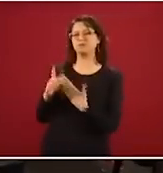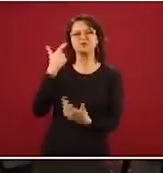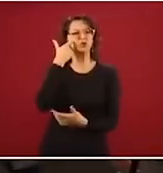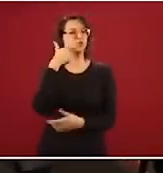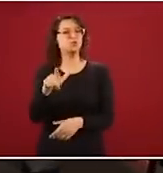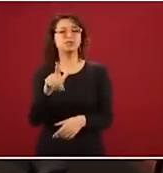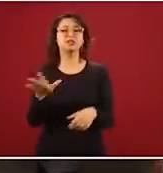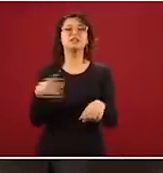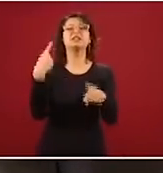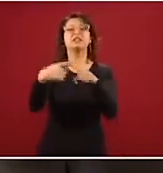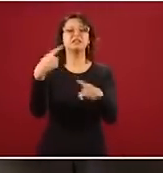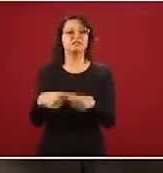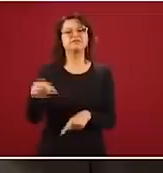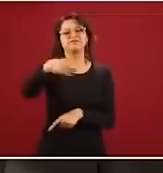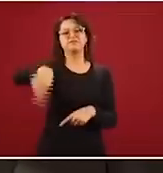creados.